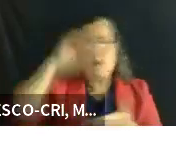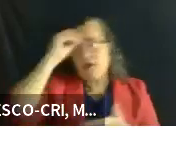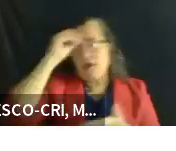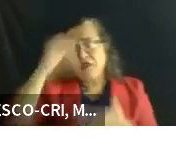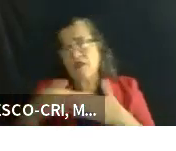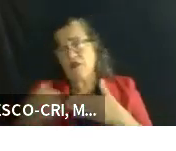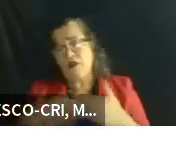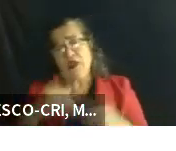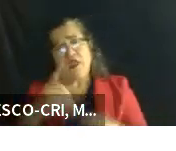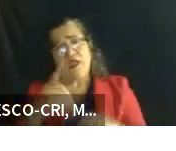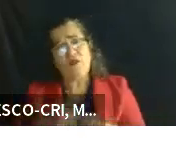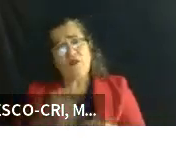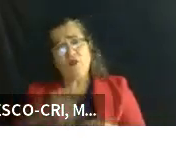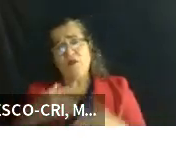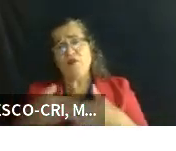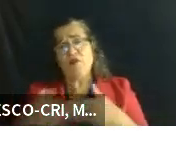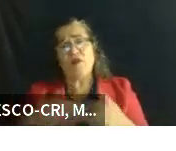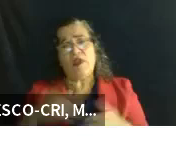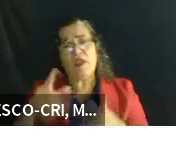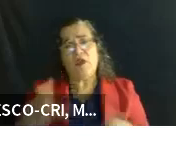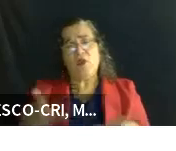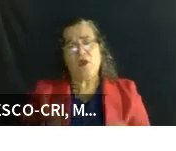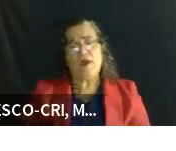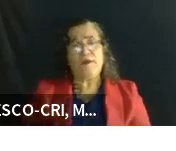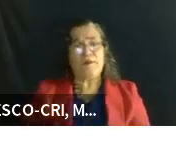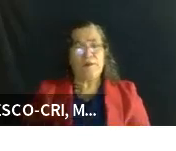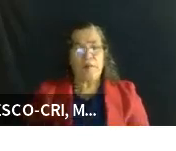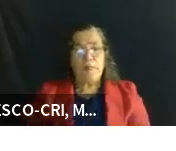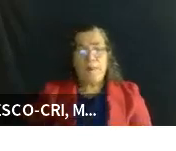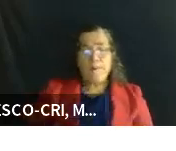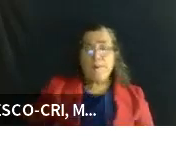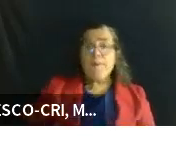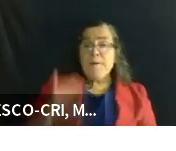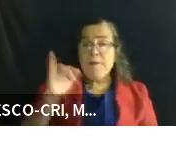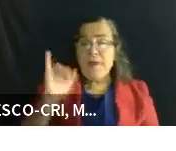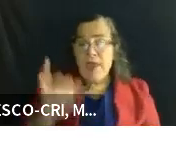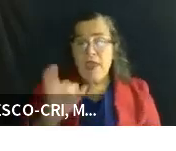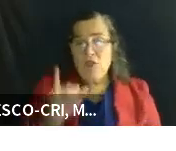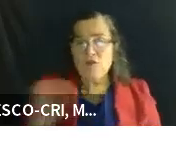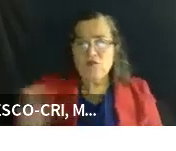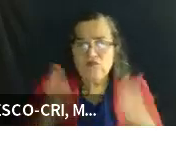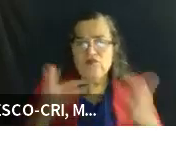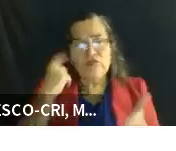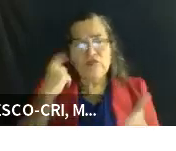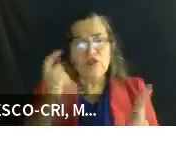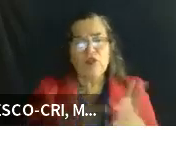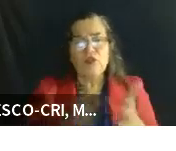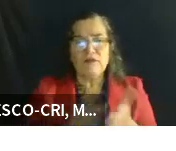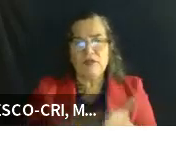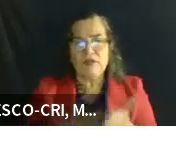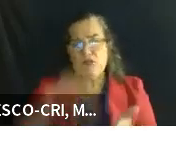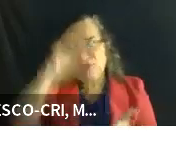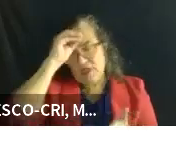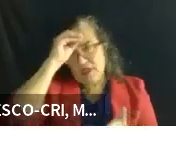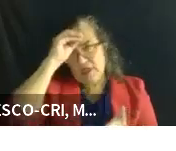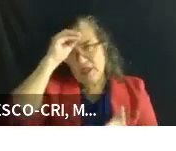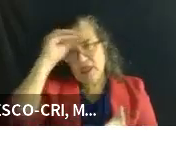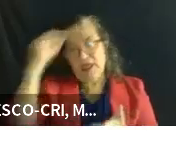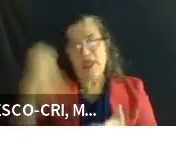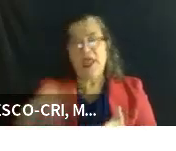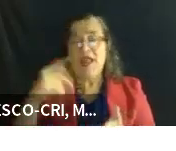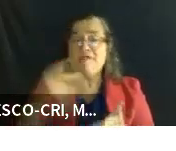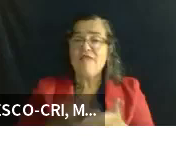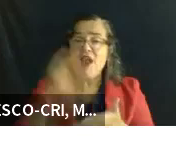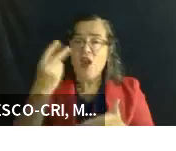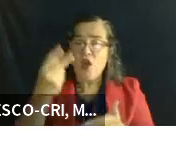y en cualquier lugar. Este tipo de trayectos formativos propician el reconocimiento de aprendizajes previos, ¿no? El valor del aprendizaje que